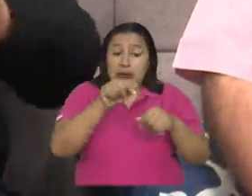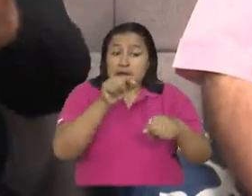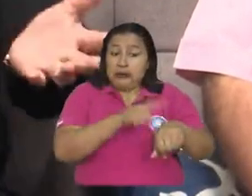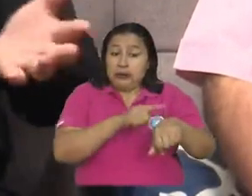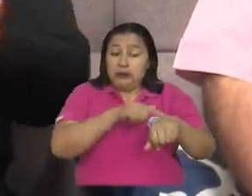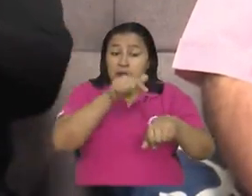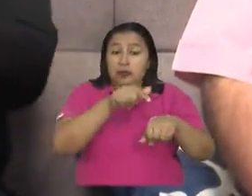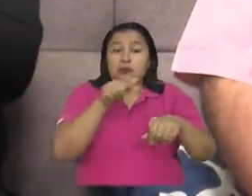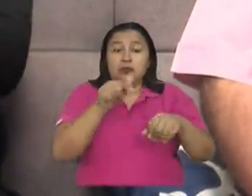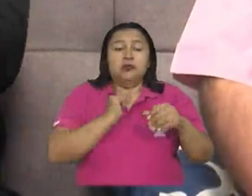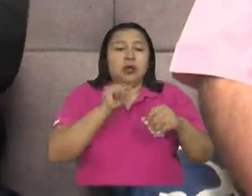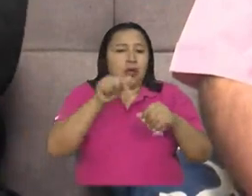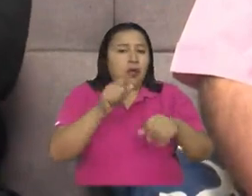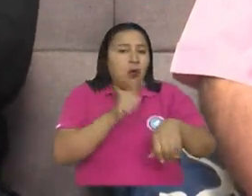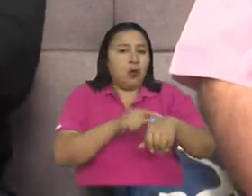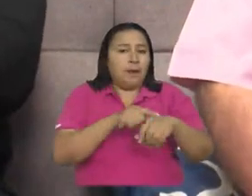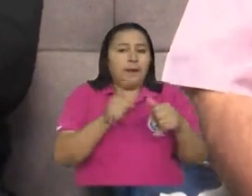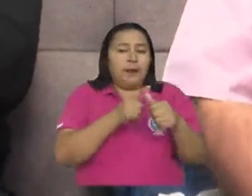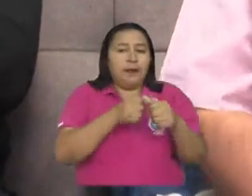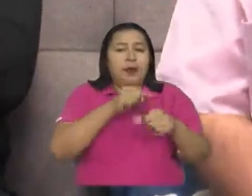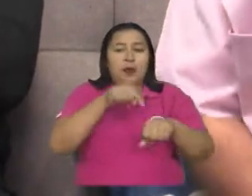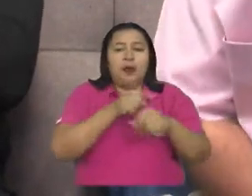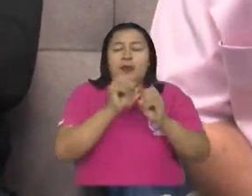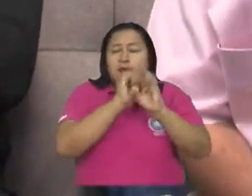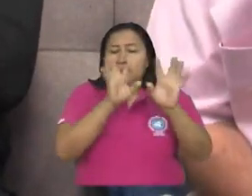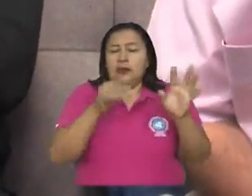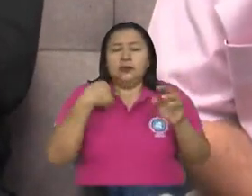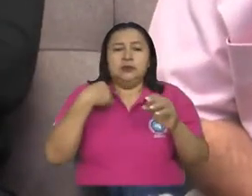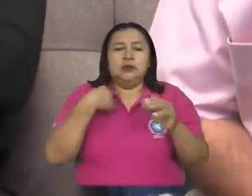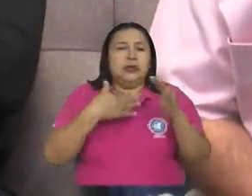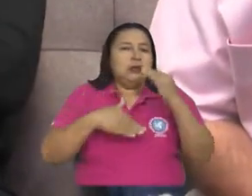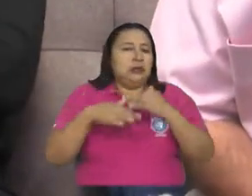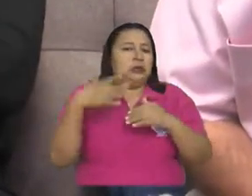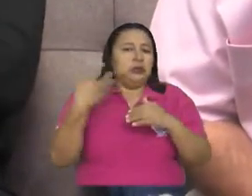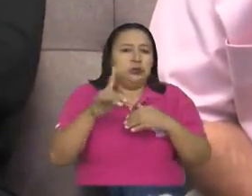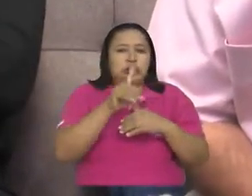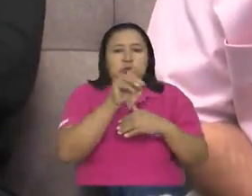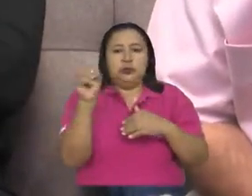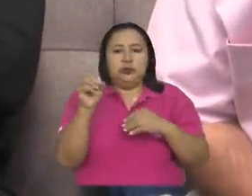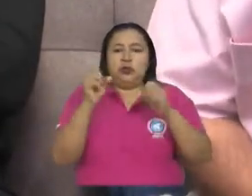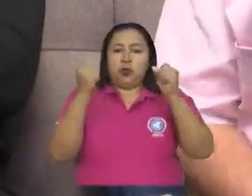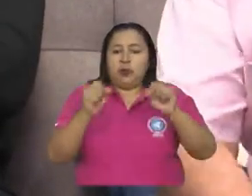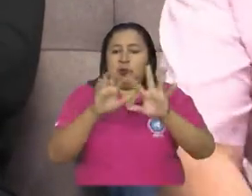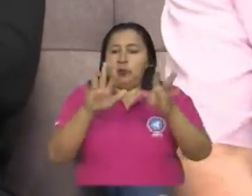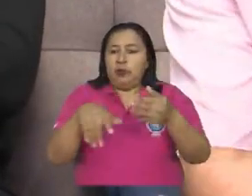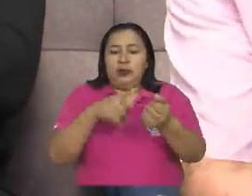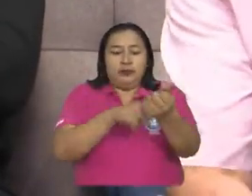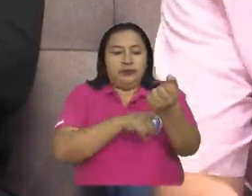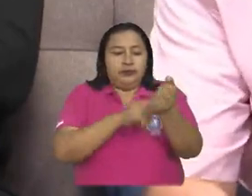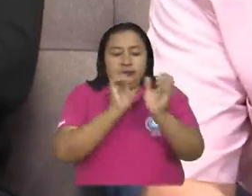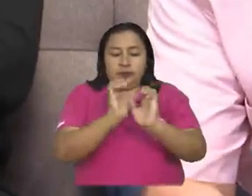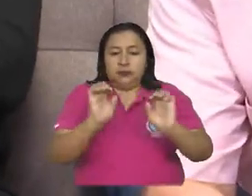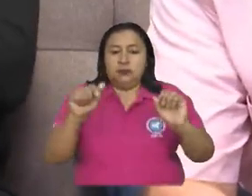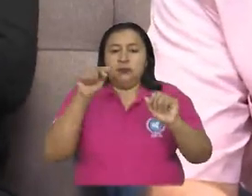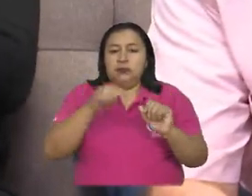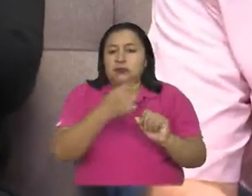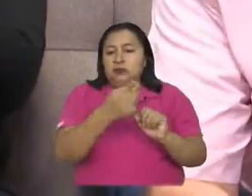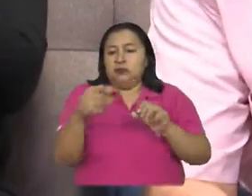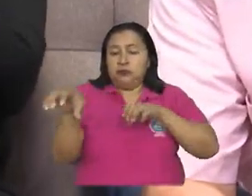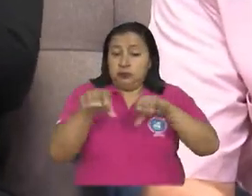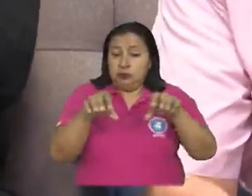¿verdad? En las primeras horas de la mañana, de más de 100 hermanos y hermanas, niños y niños que se la atienden. Cada una de las